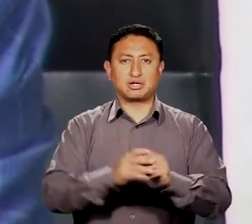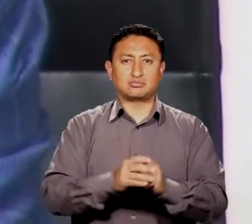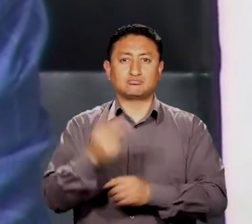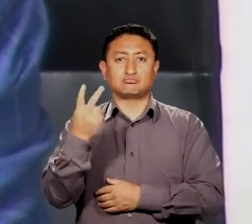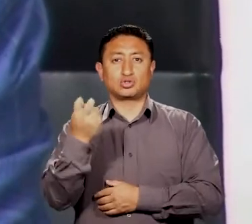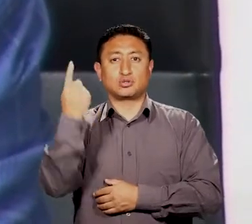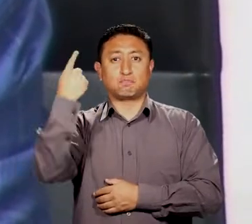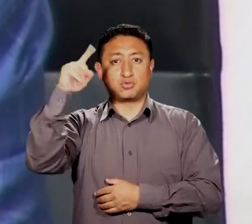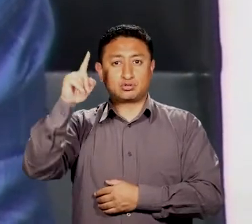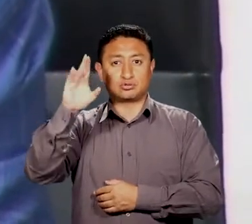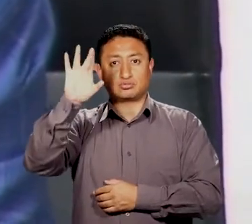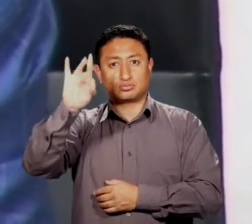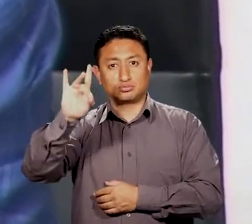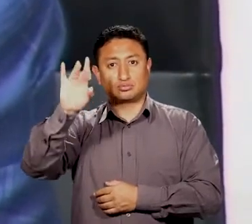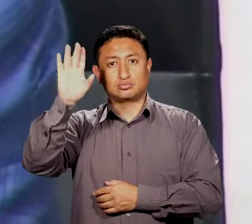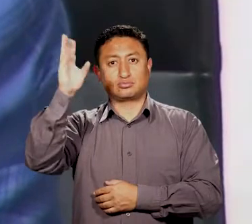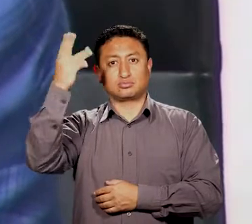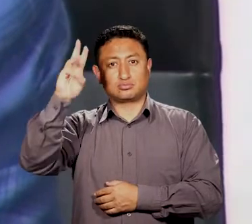de los